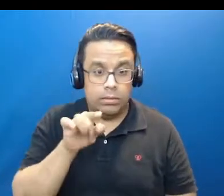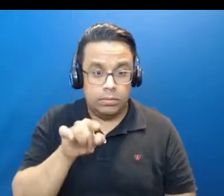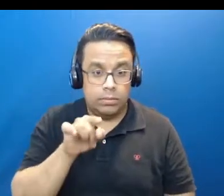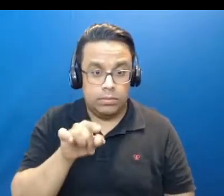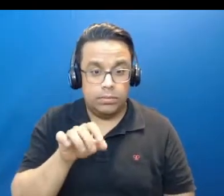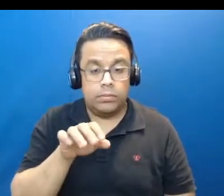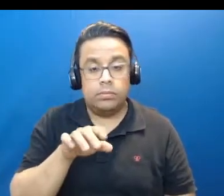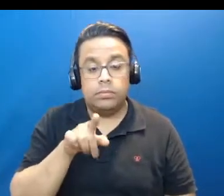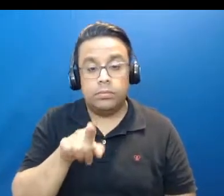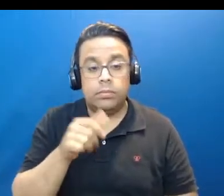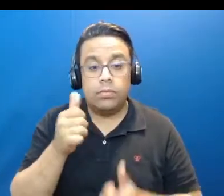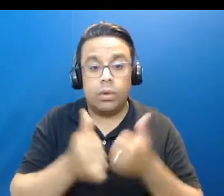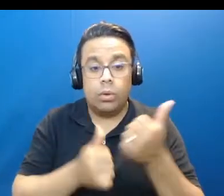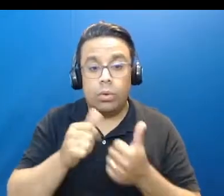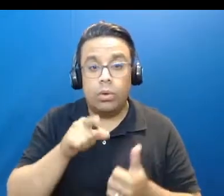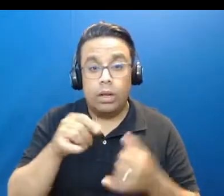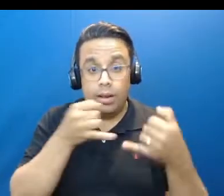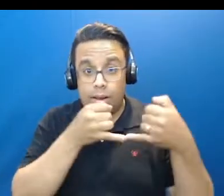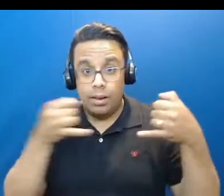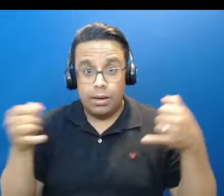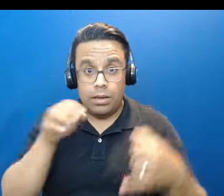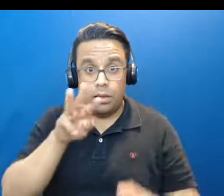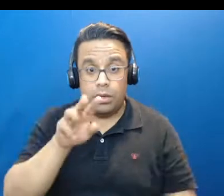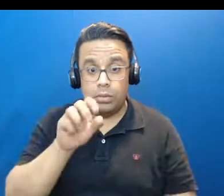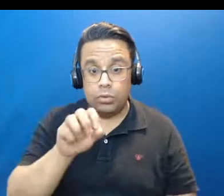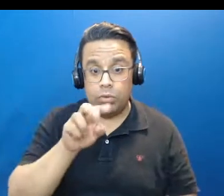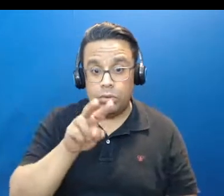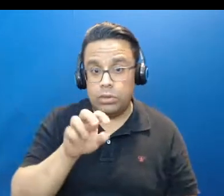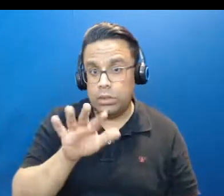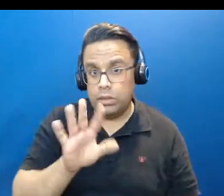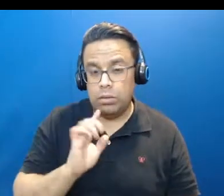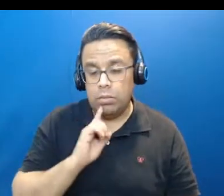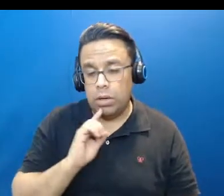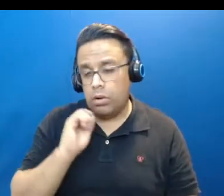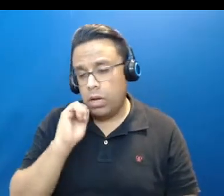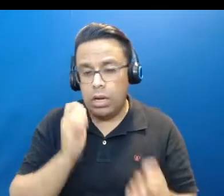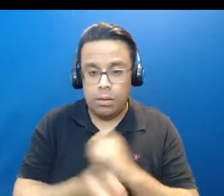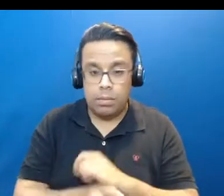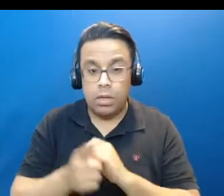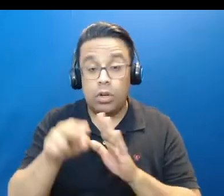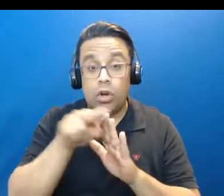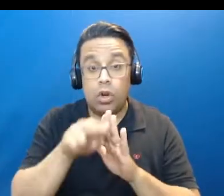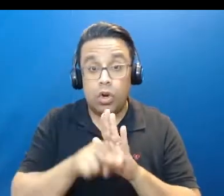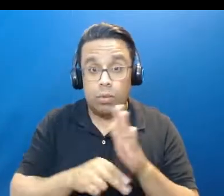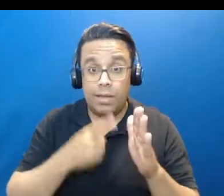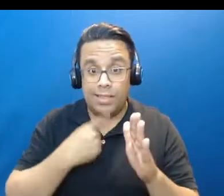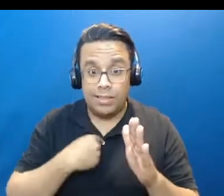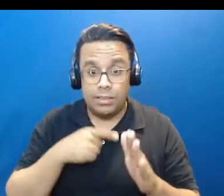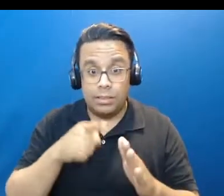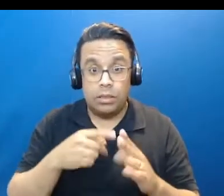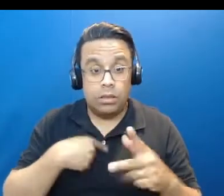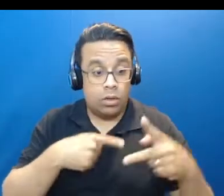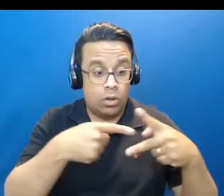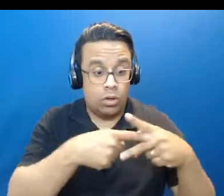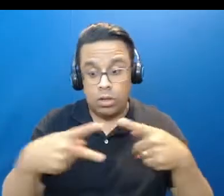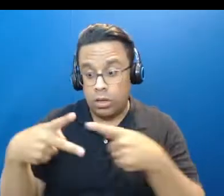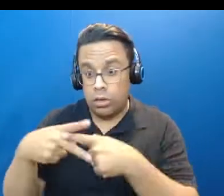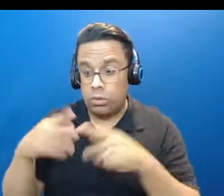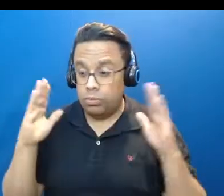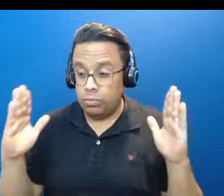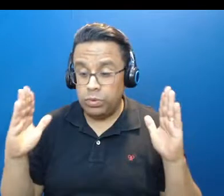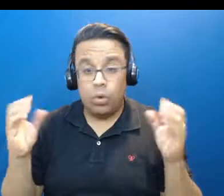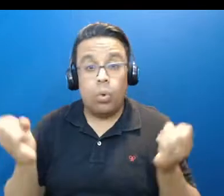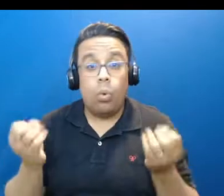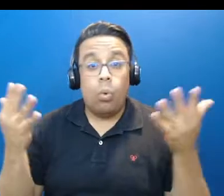esta base de línea. Tenemos que una de las normas de acotado es que entre las líneas de cota hay un espaciamiento de